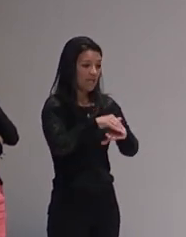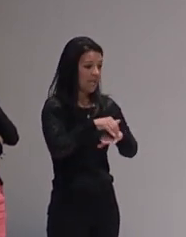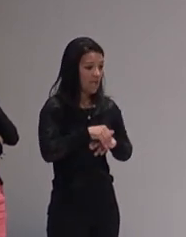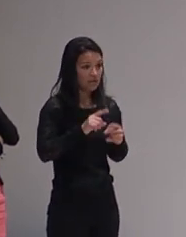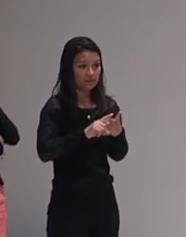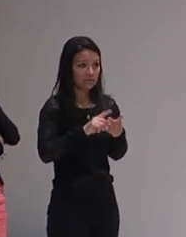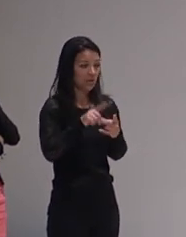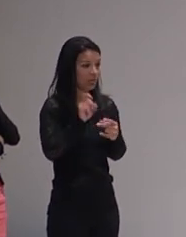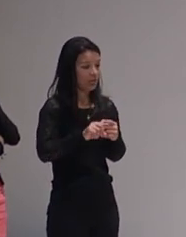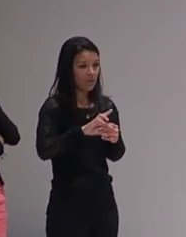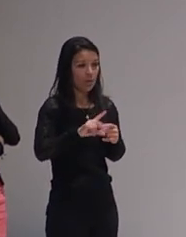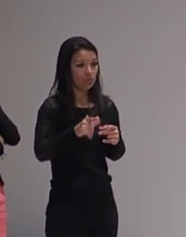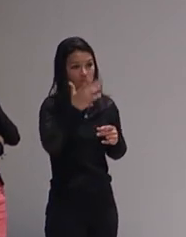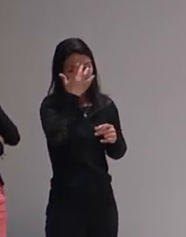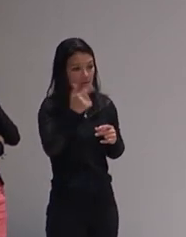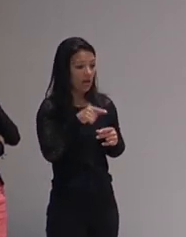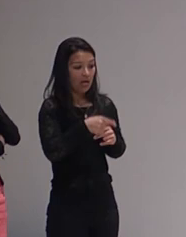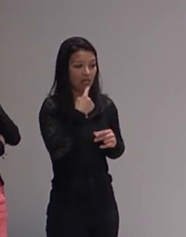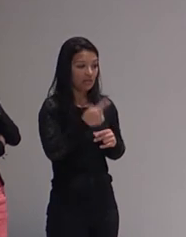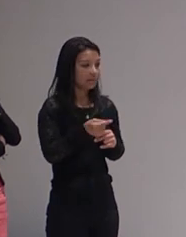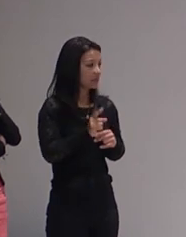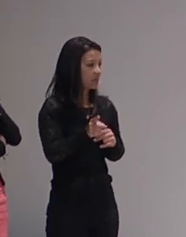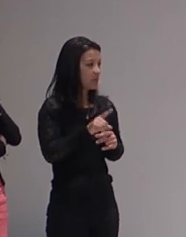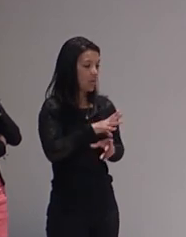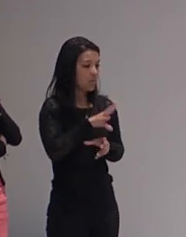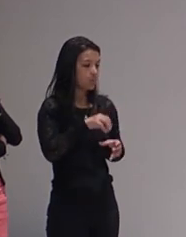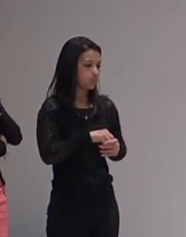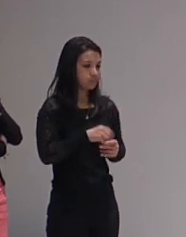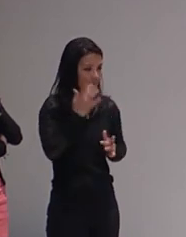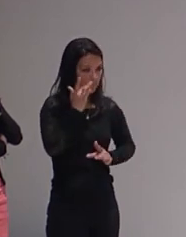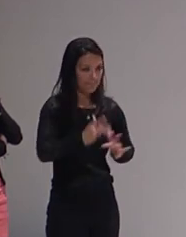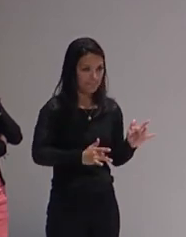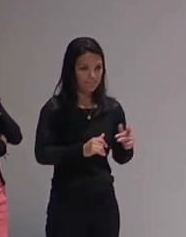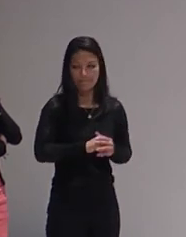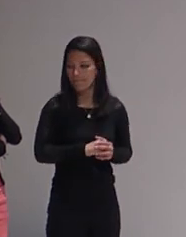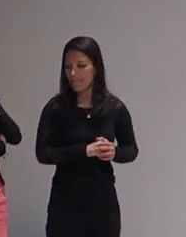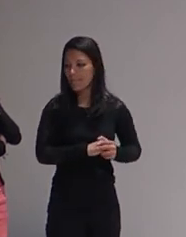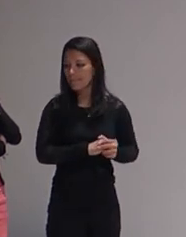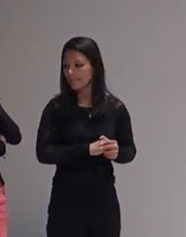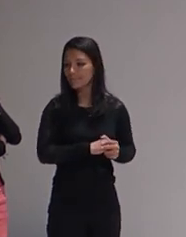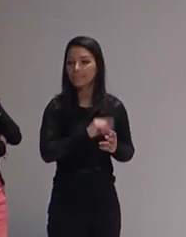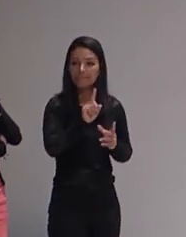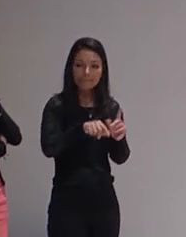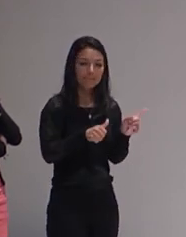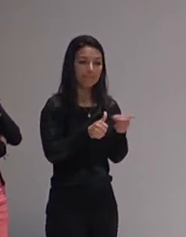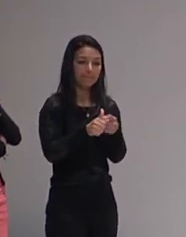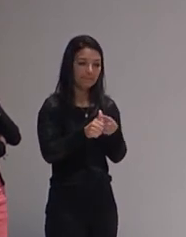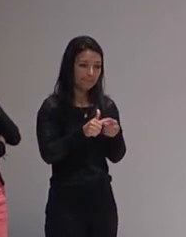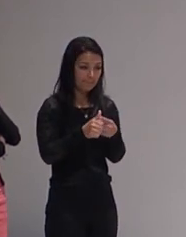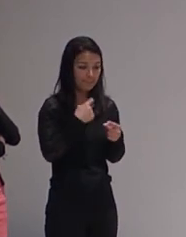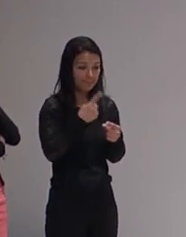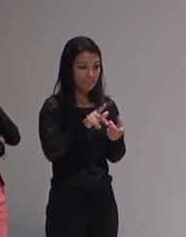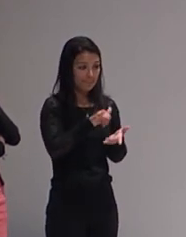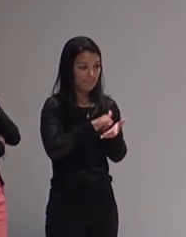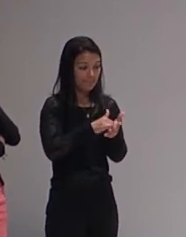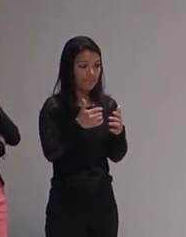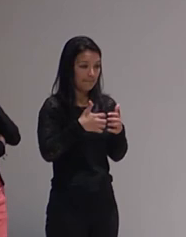o cualquier lengua, porque no se considera bilingüismo eso. Uno, que es una crítica a todo el sistema